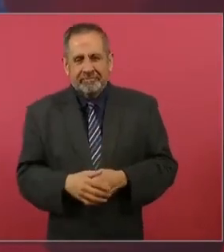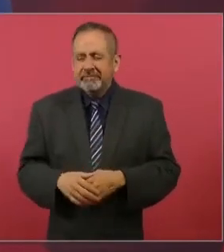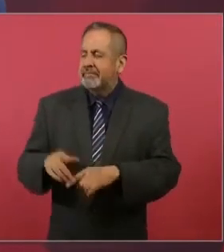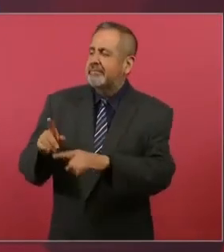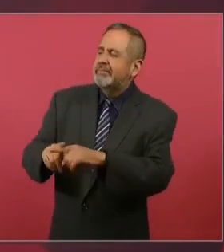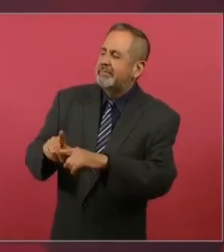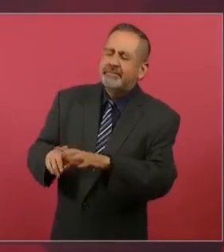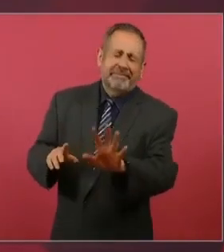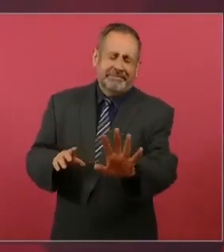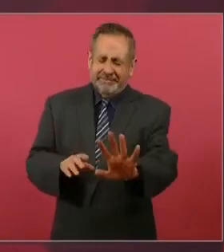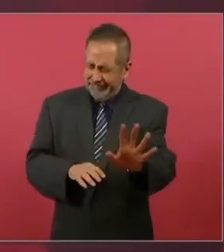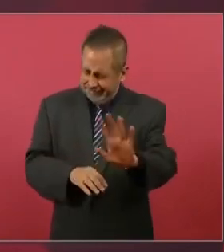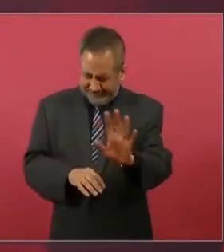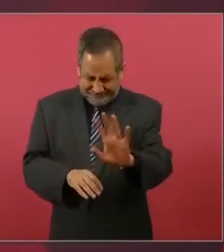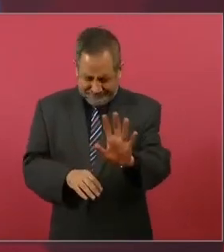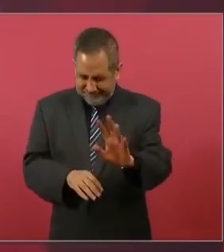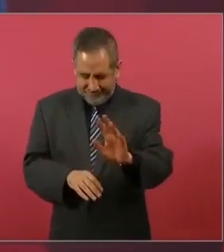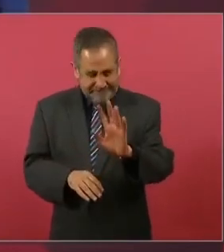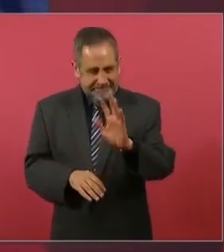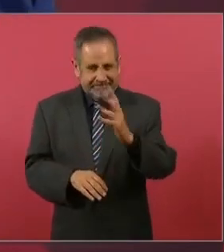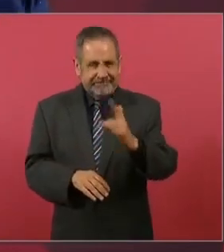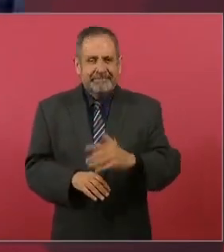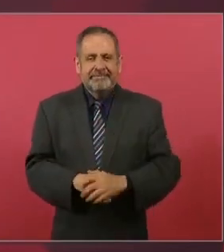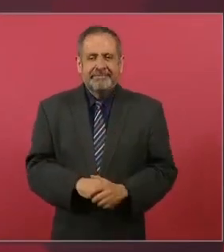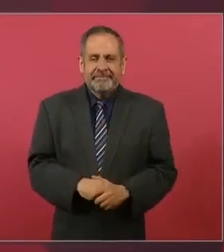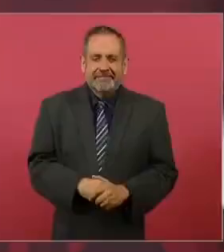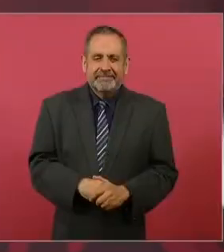No, es que